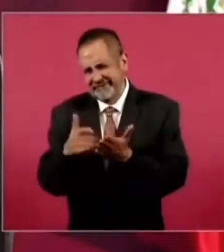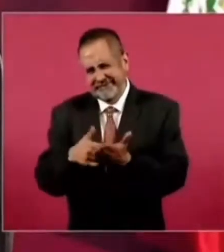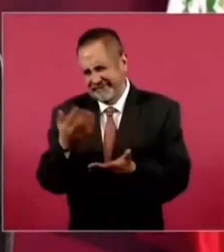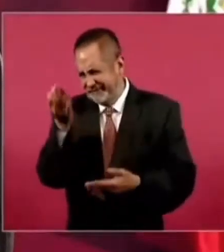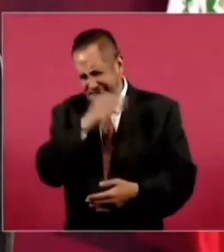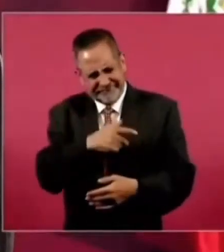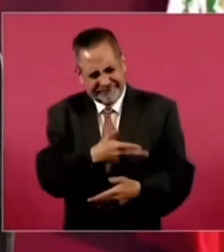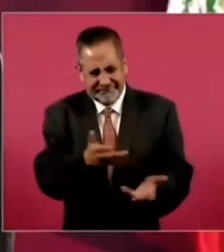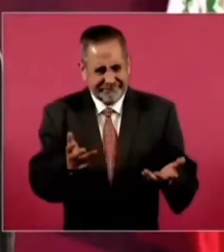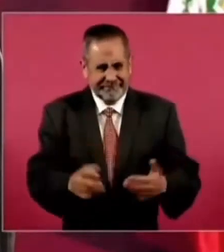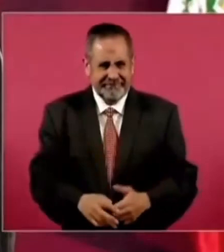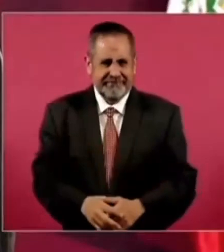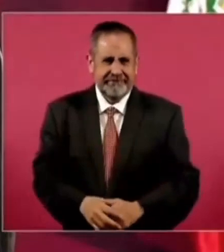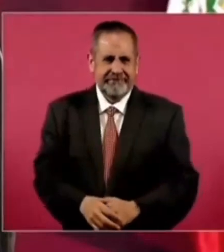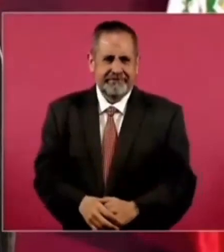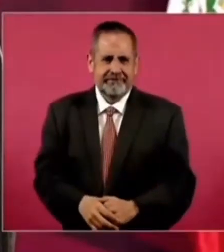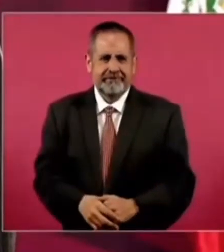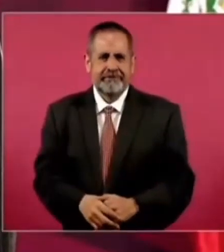Completamente.